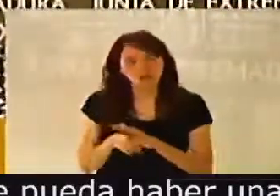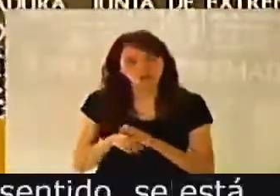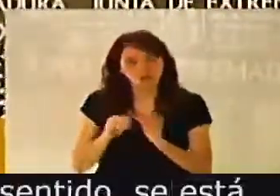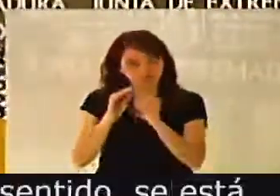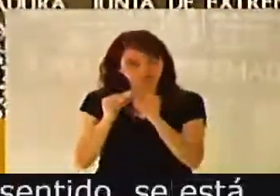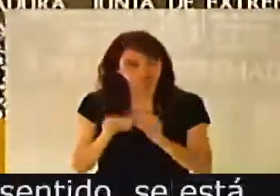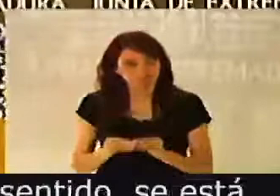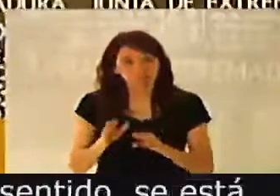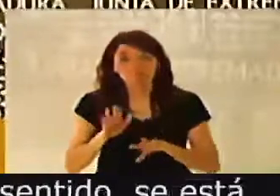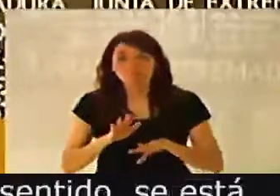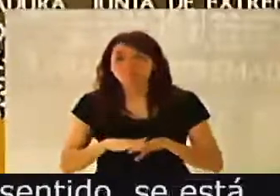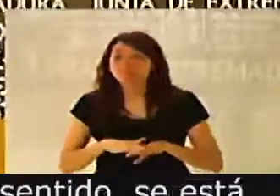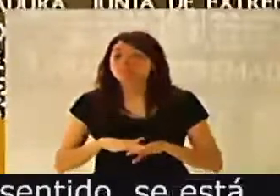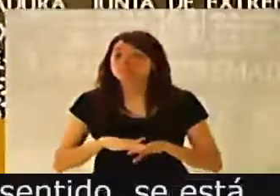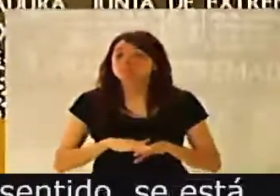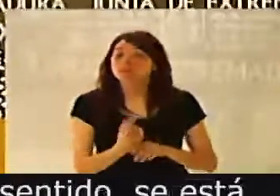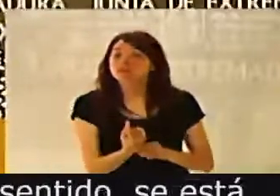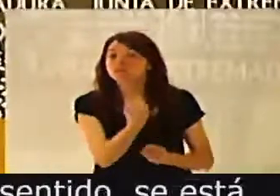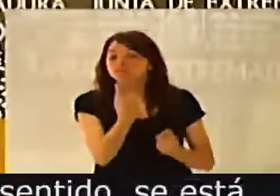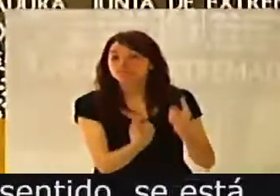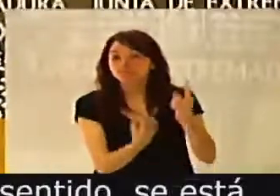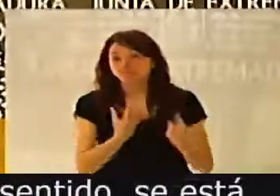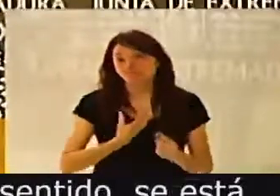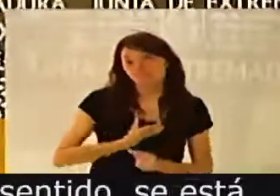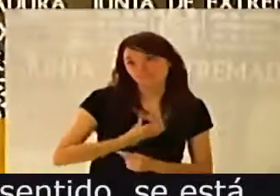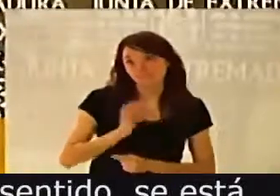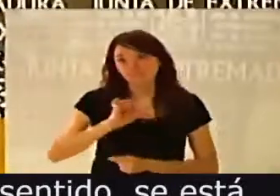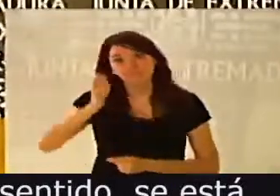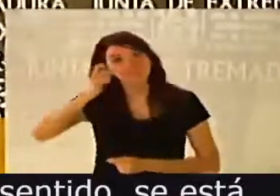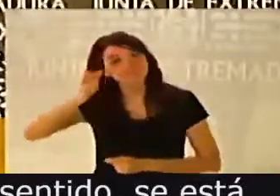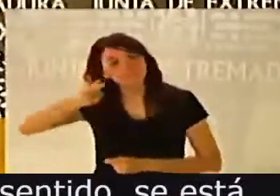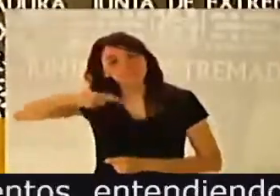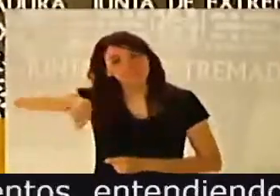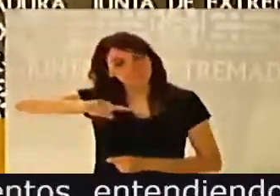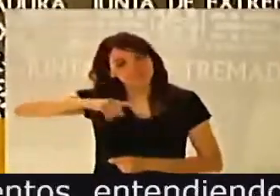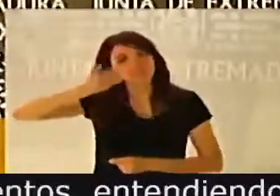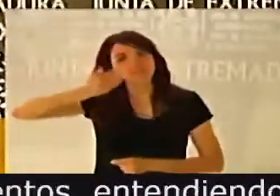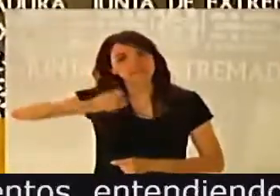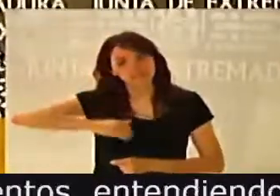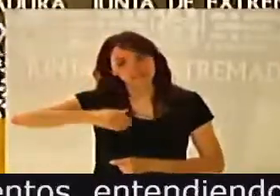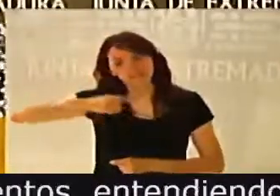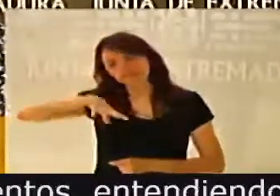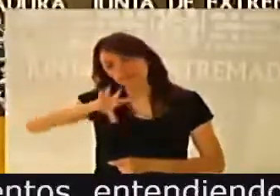ya municipios y ayuntamientos, entendiendo también la preocupación y difícil